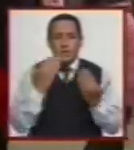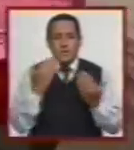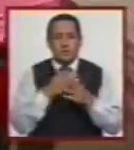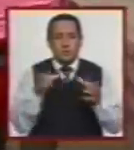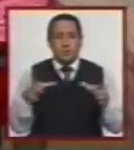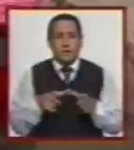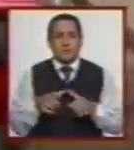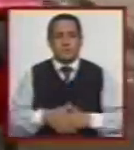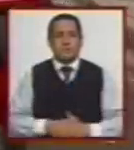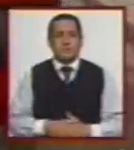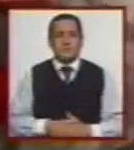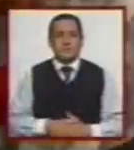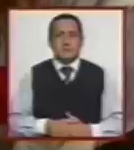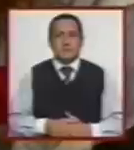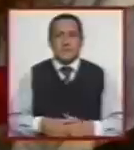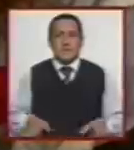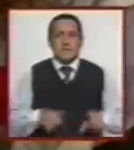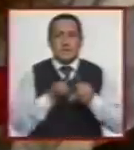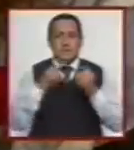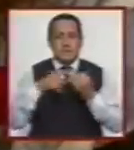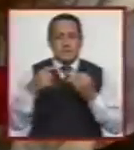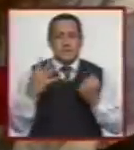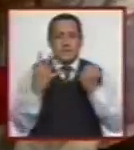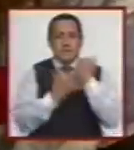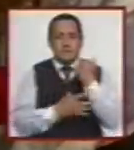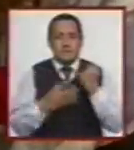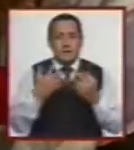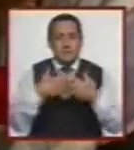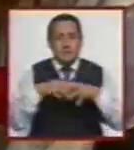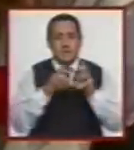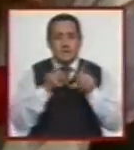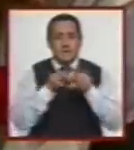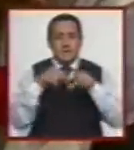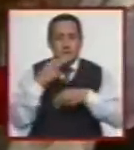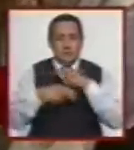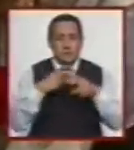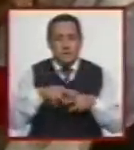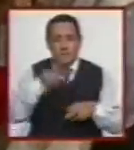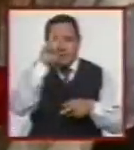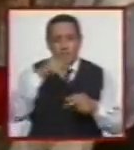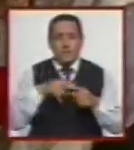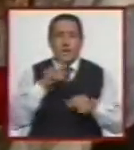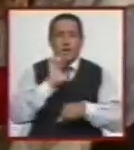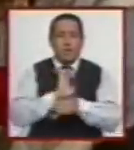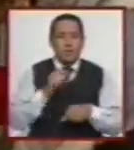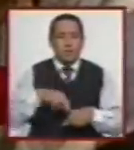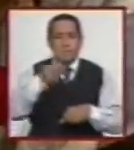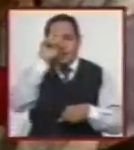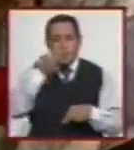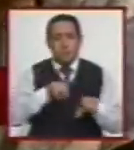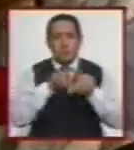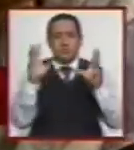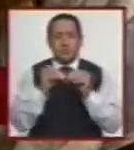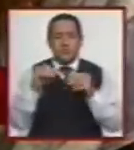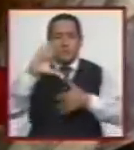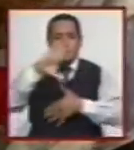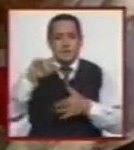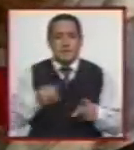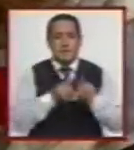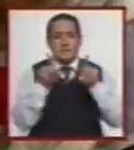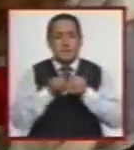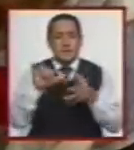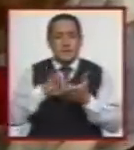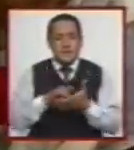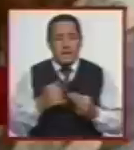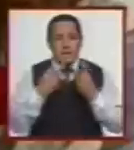mercado. Hay más y más empresas nacionales aquí en el Perú, también en Ecuador y en varios países en América Latina que